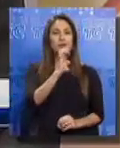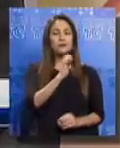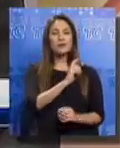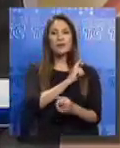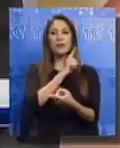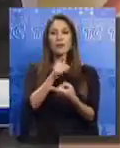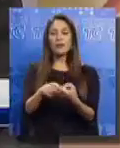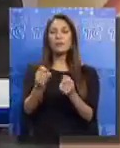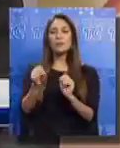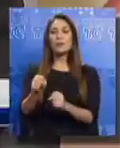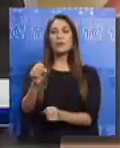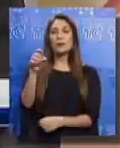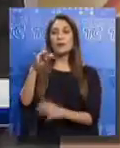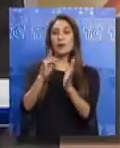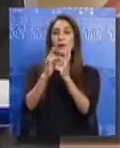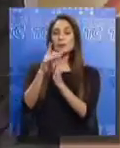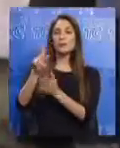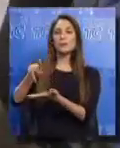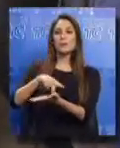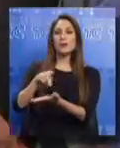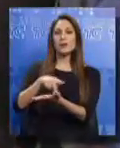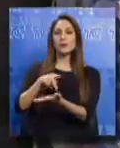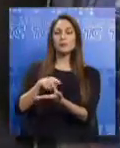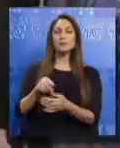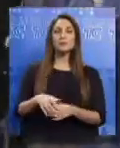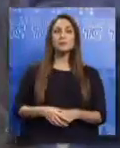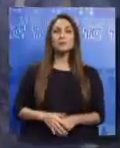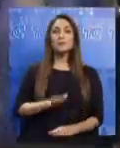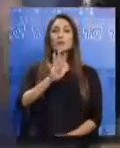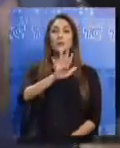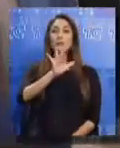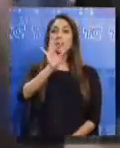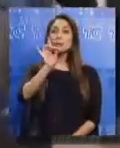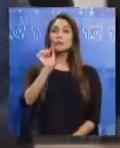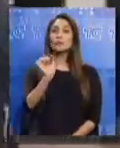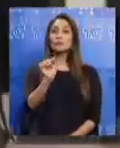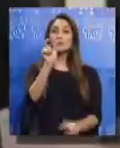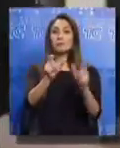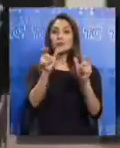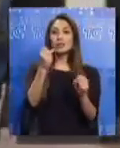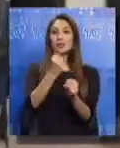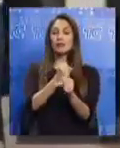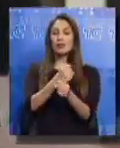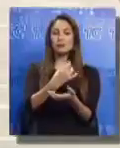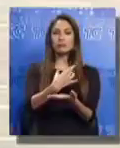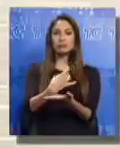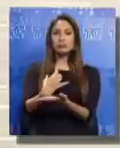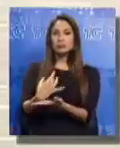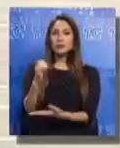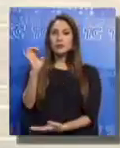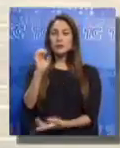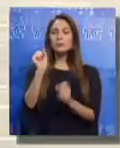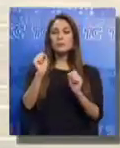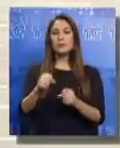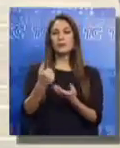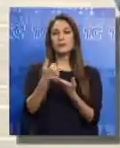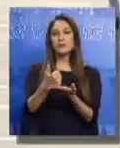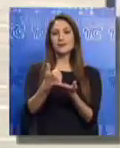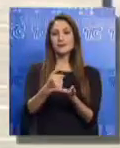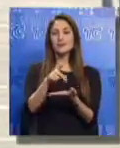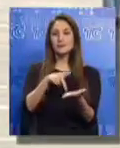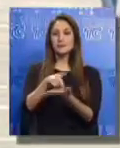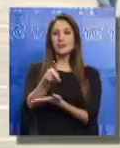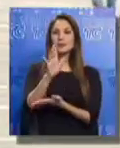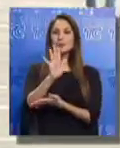este año hasta la presente fecha. Alrededor de 58.000 ecuatorianos que perdieron sus empleos desde enero podrían beneficiarse con el pago de